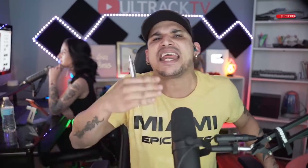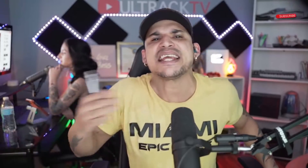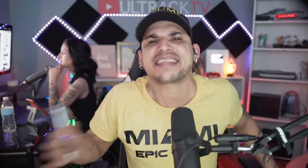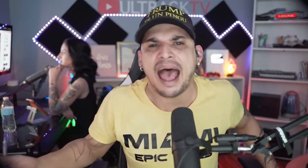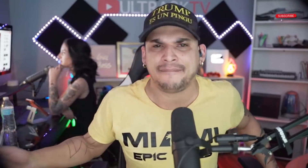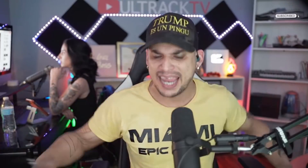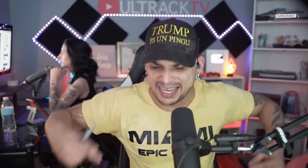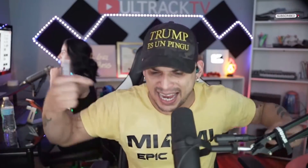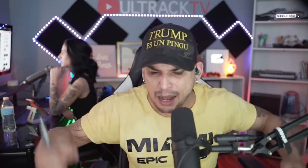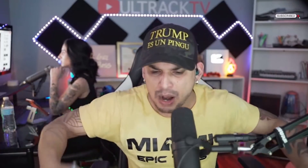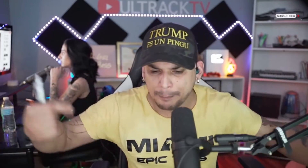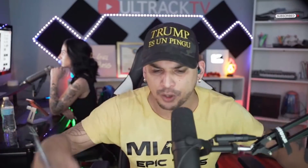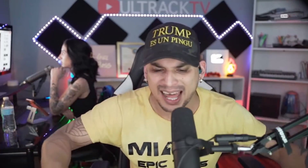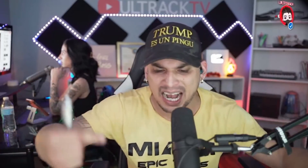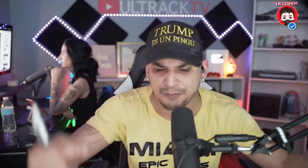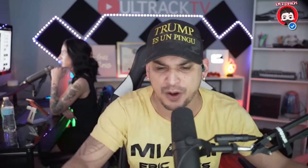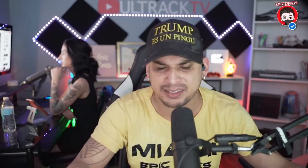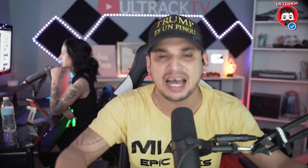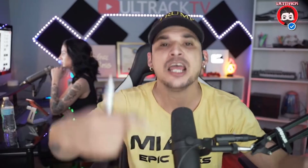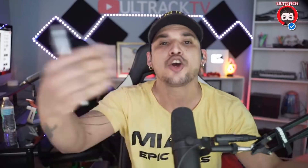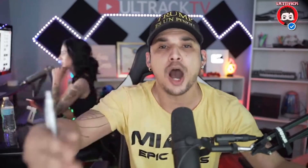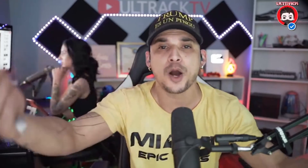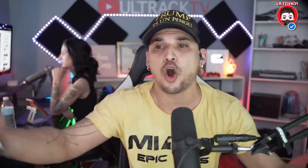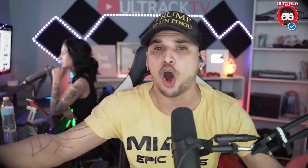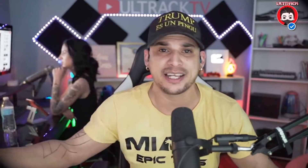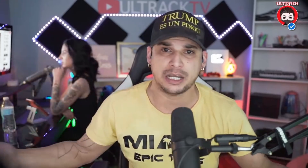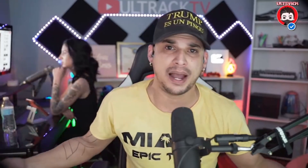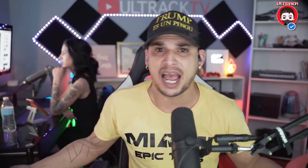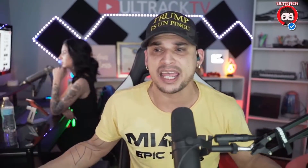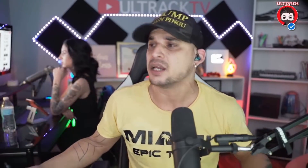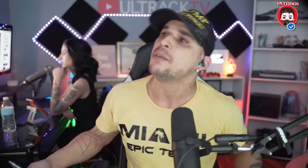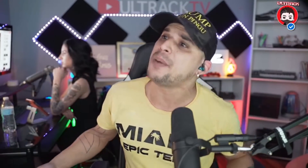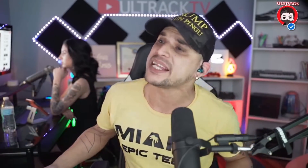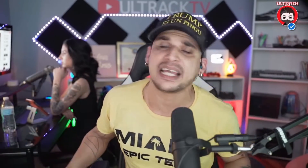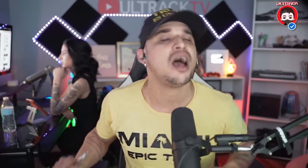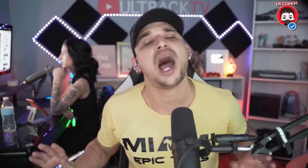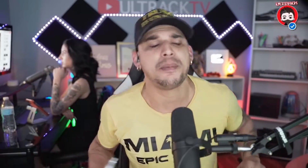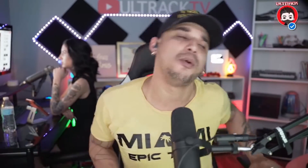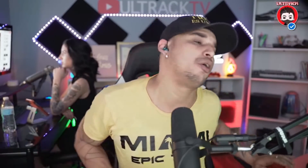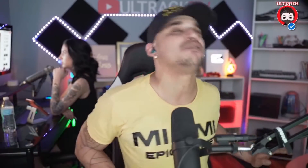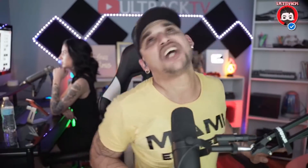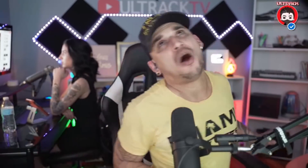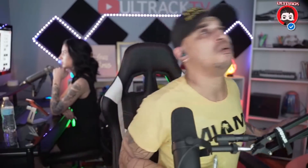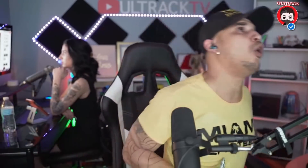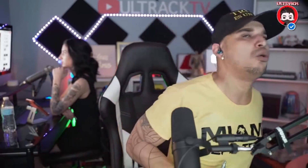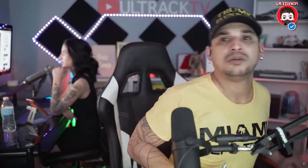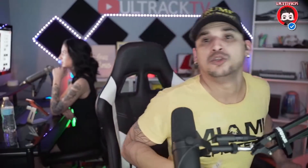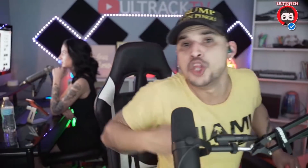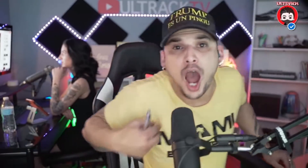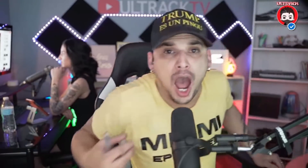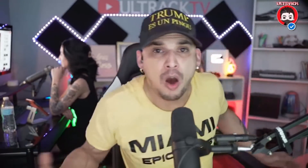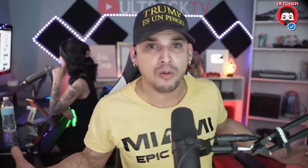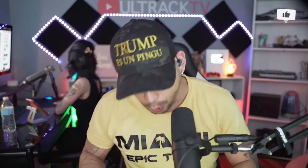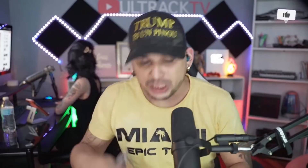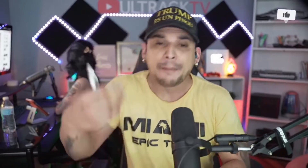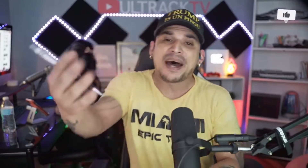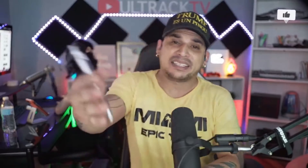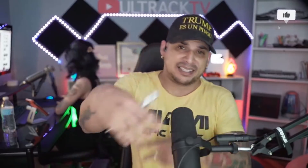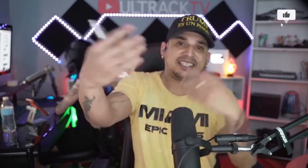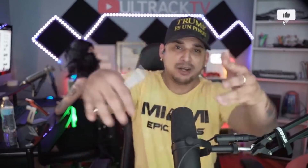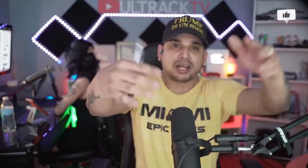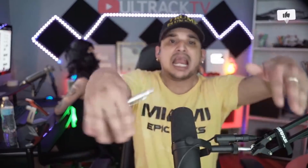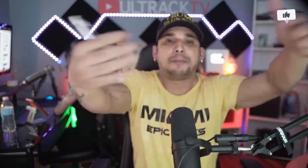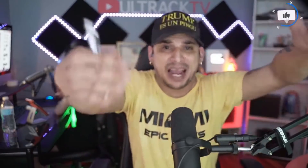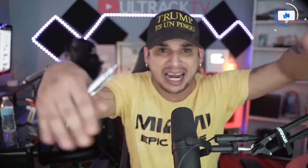de fanita que llegaron al poder a la fuerza. ¿Cómo cojones se van a ir? Vete. Ay, me voy. Chao. ¡No! Por otra